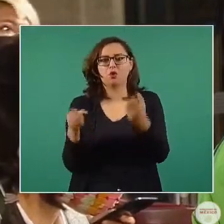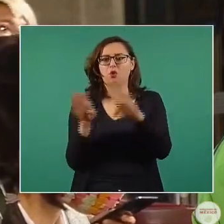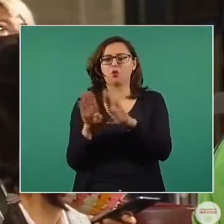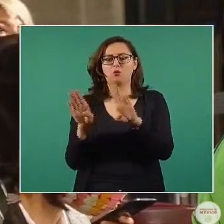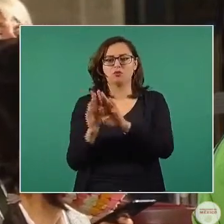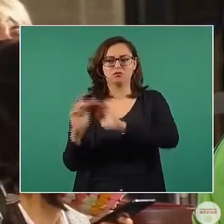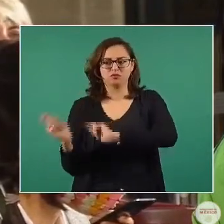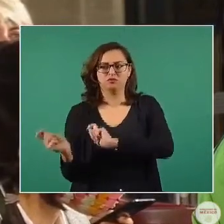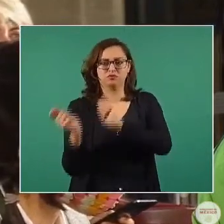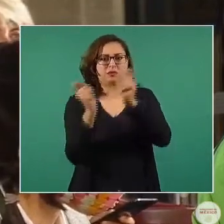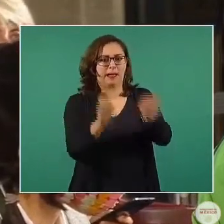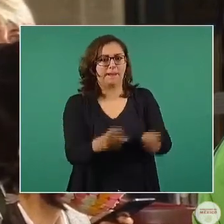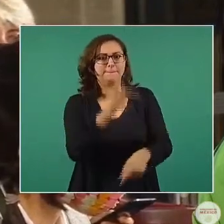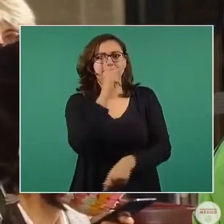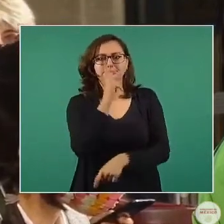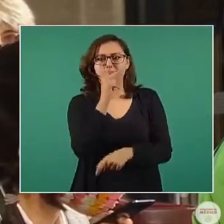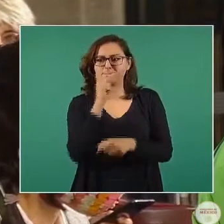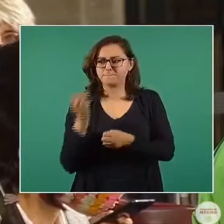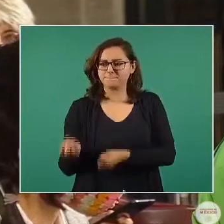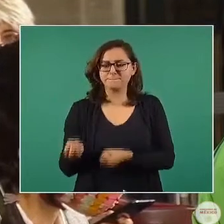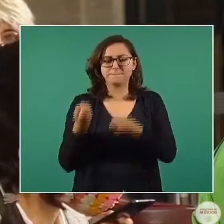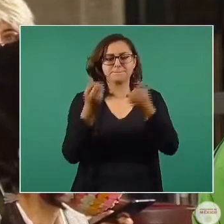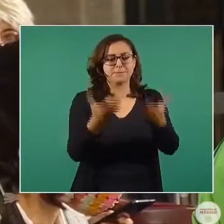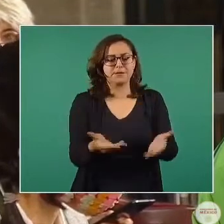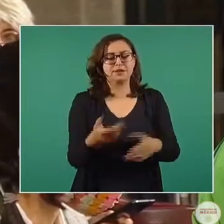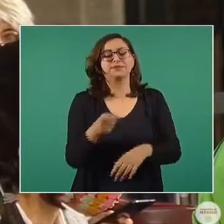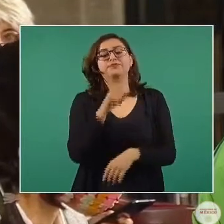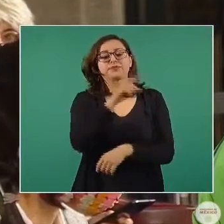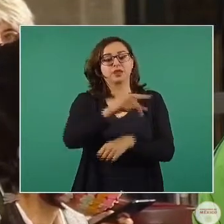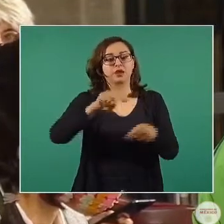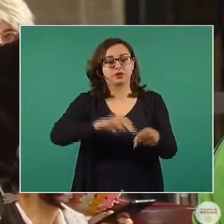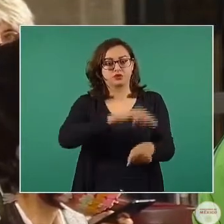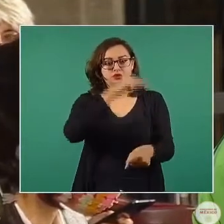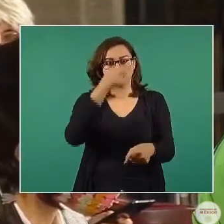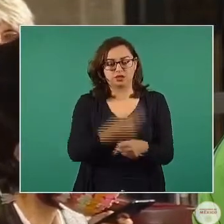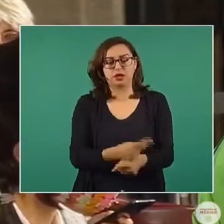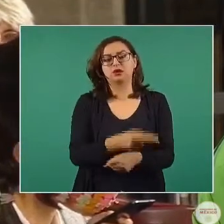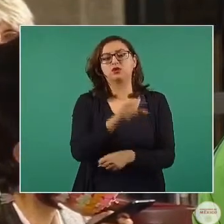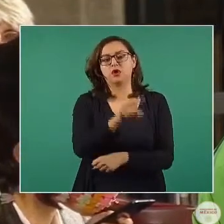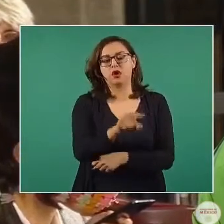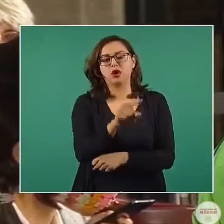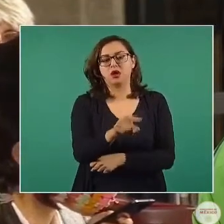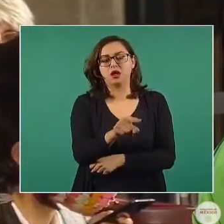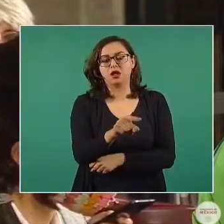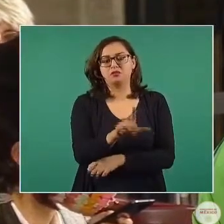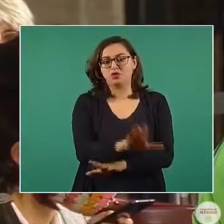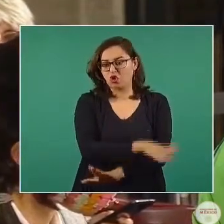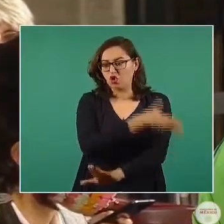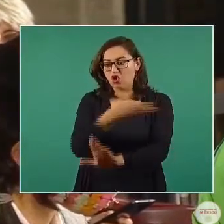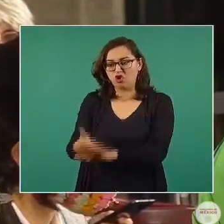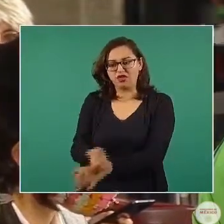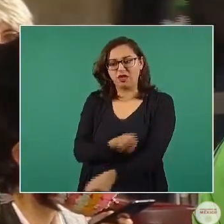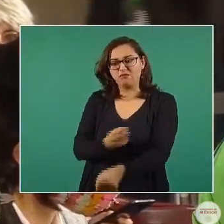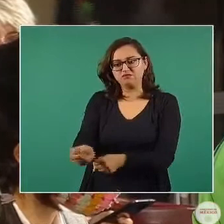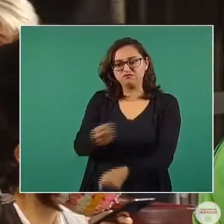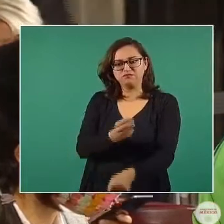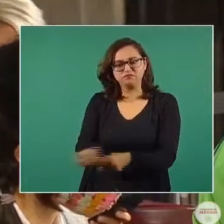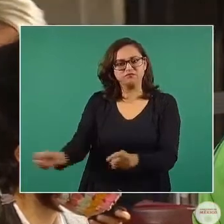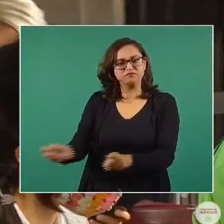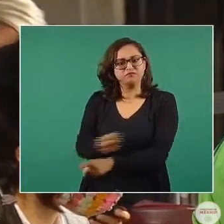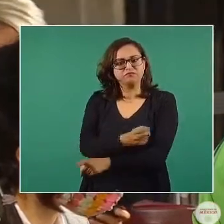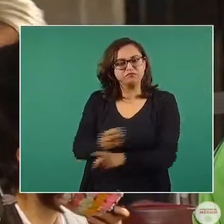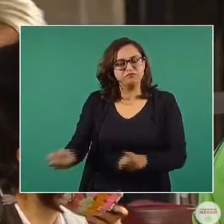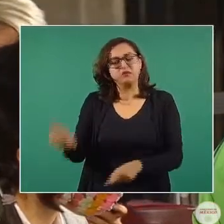se entreguen en las manos de su padre, el notario Rodrigo Abascal, quien es su agresor, su violentador